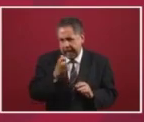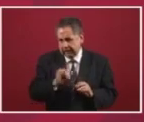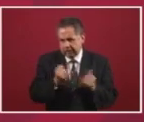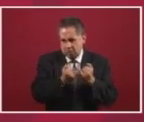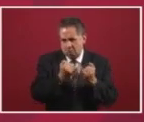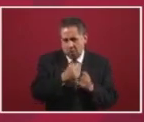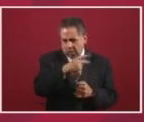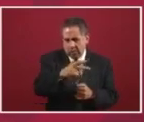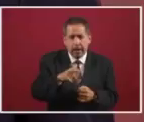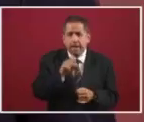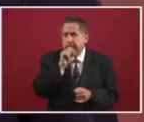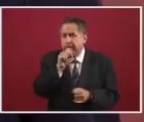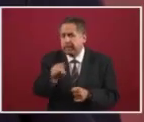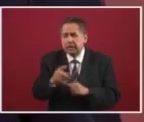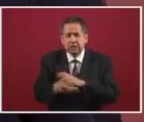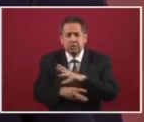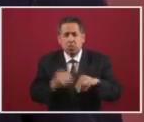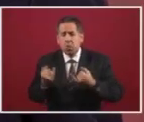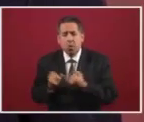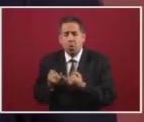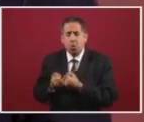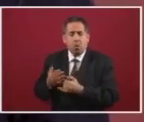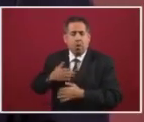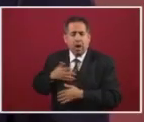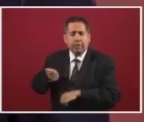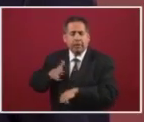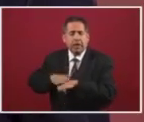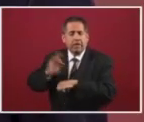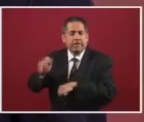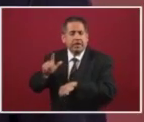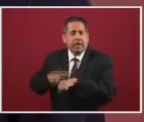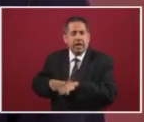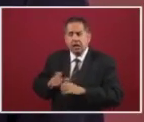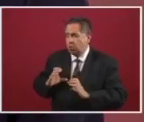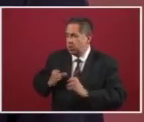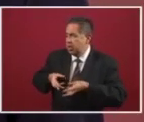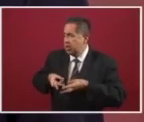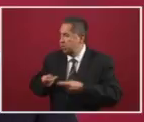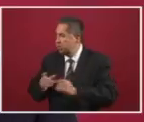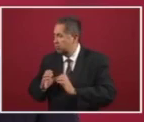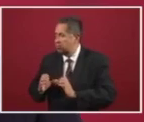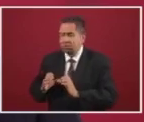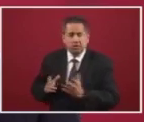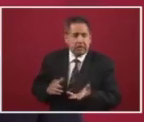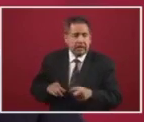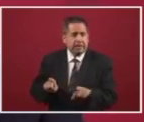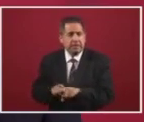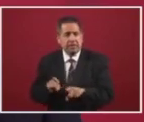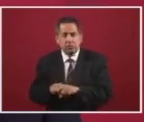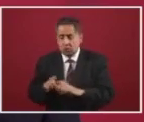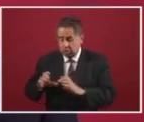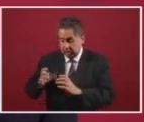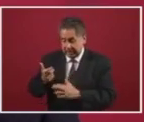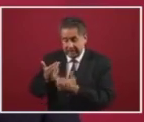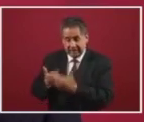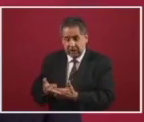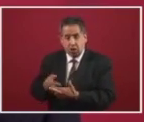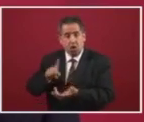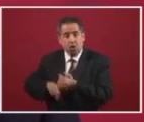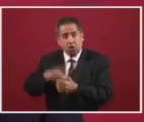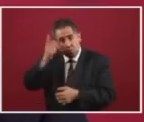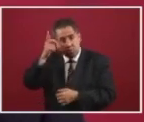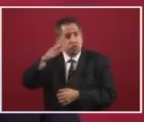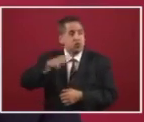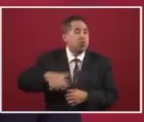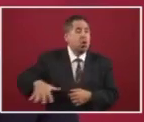pues es lo mismo en la administración pública. Son los bienes de todo el pueblo